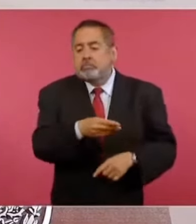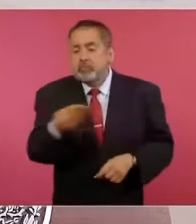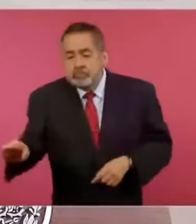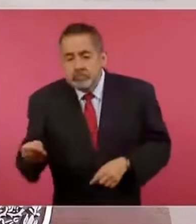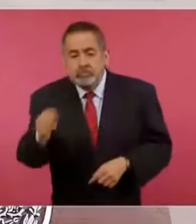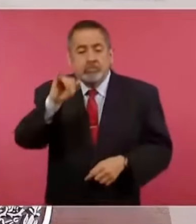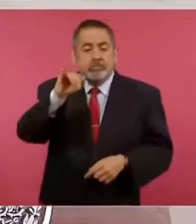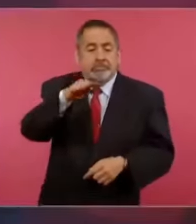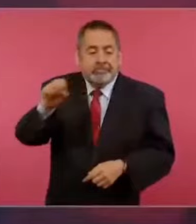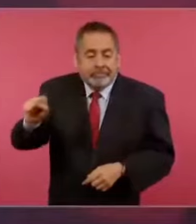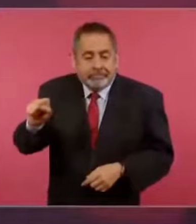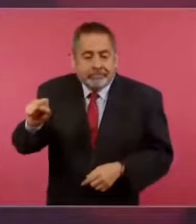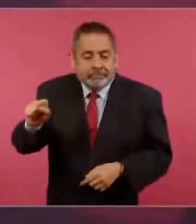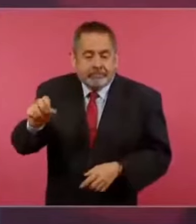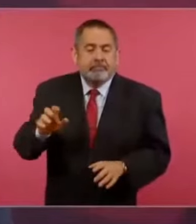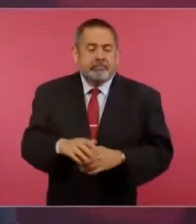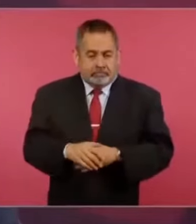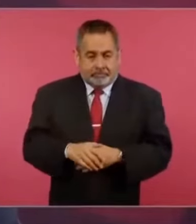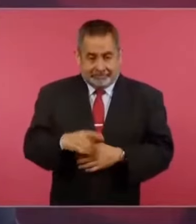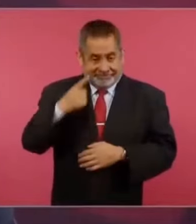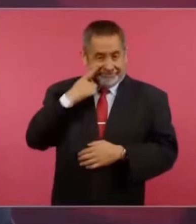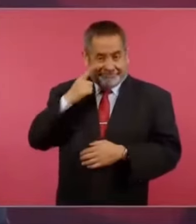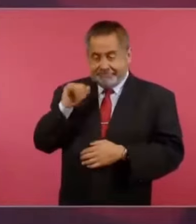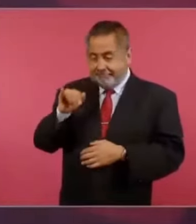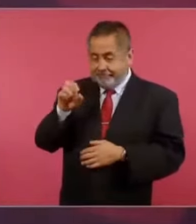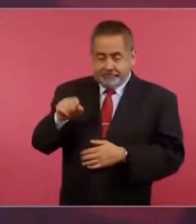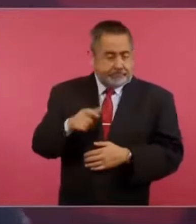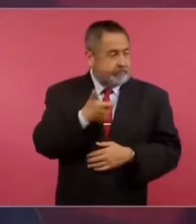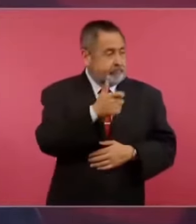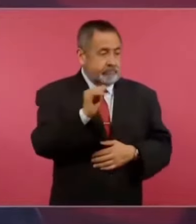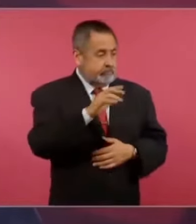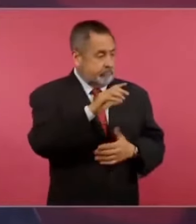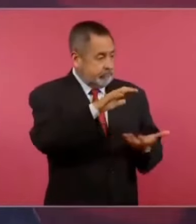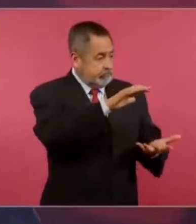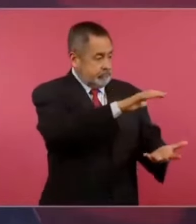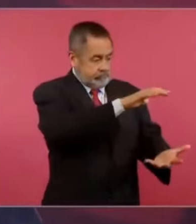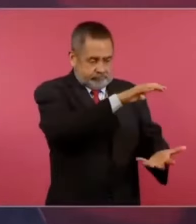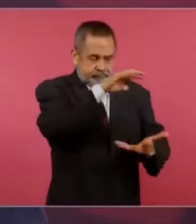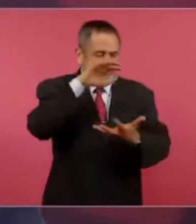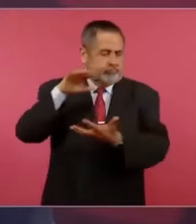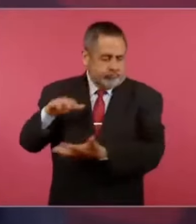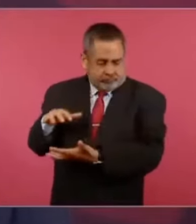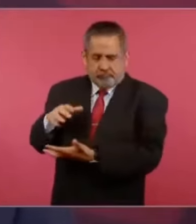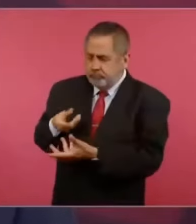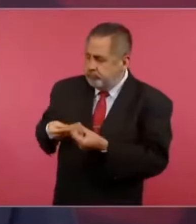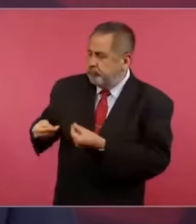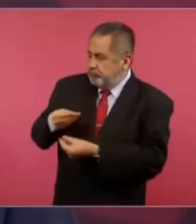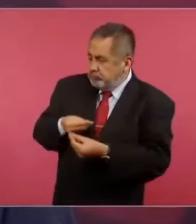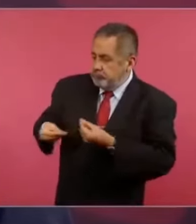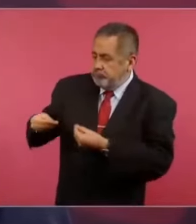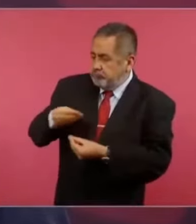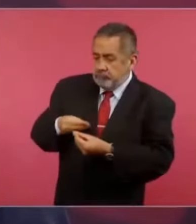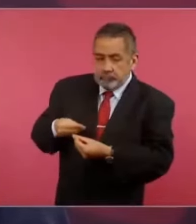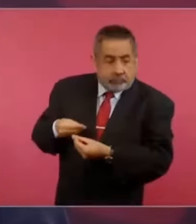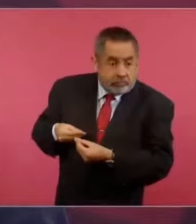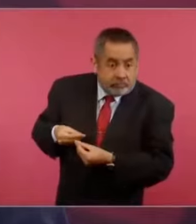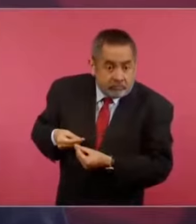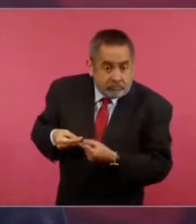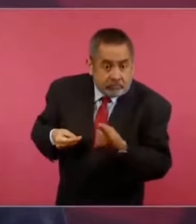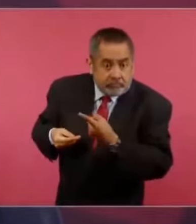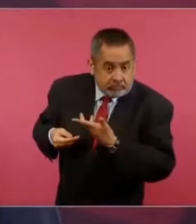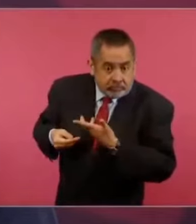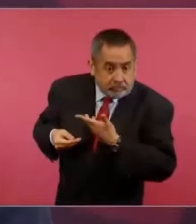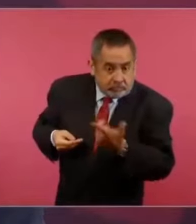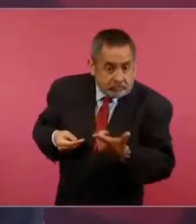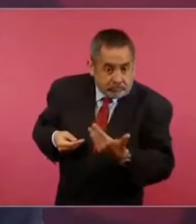es decir, el IMSS le solicitaba a las Afores que regresaran esos fondos y se ingresaban a las cuentas del